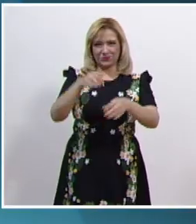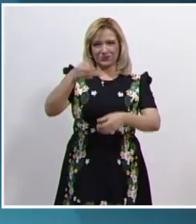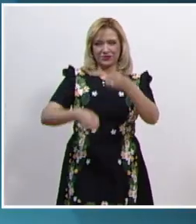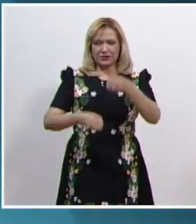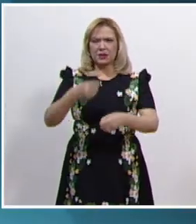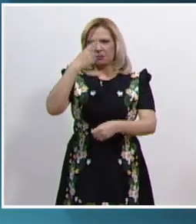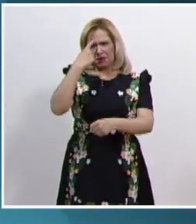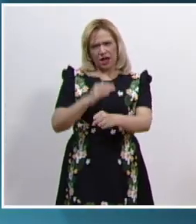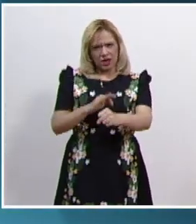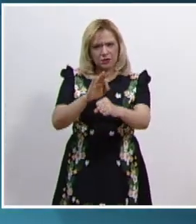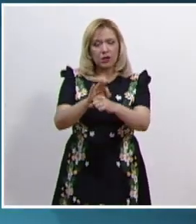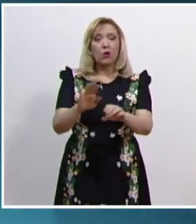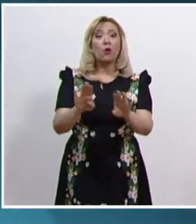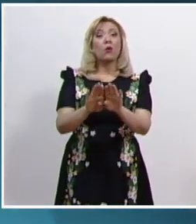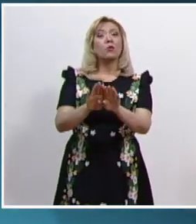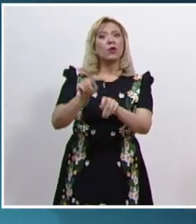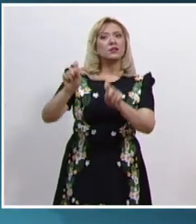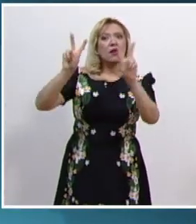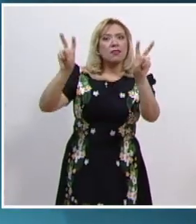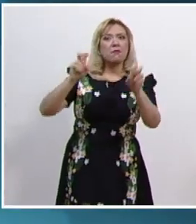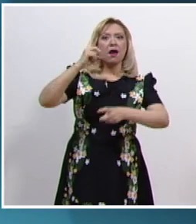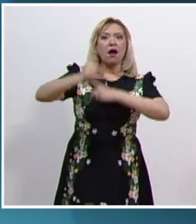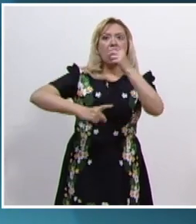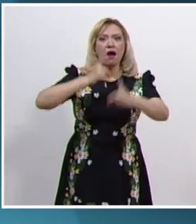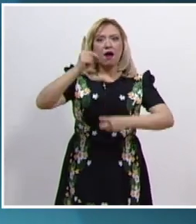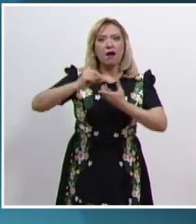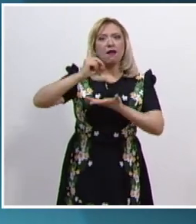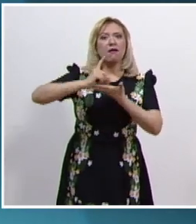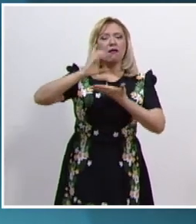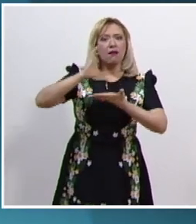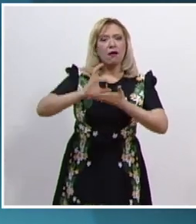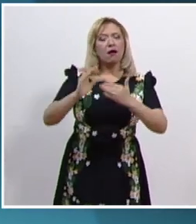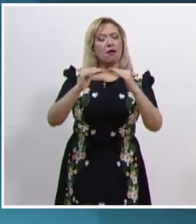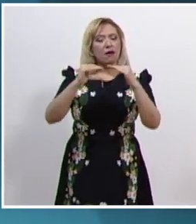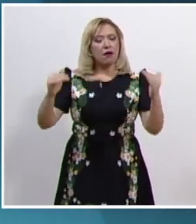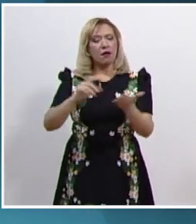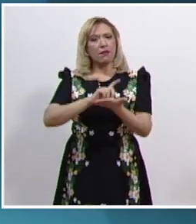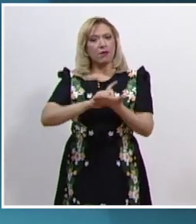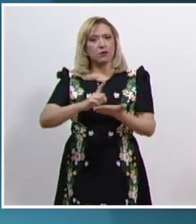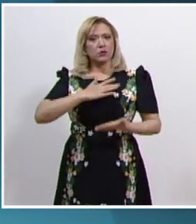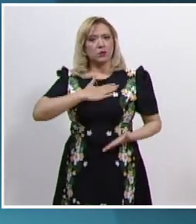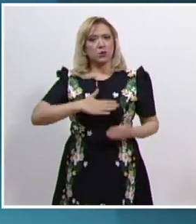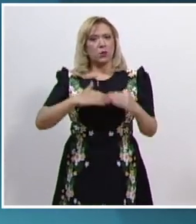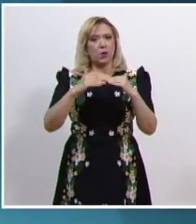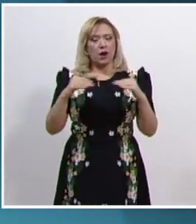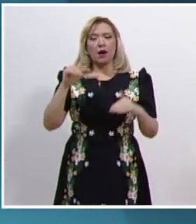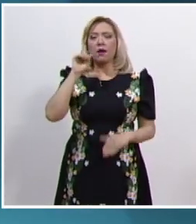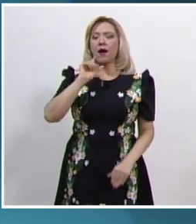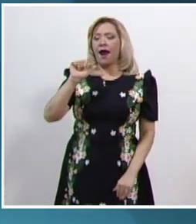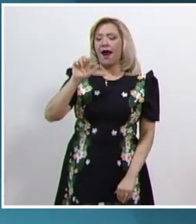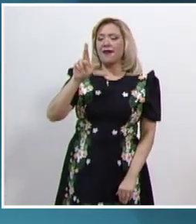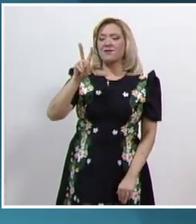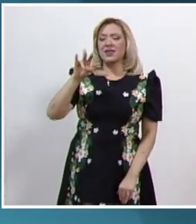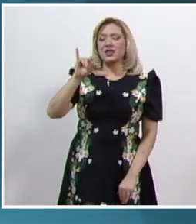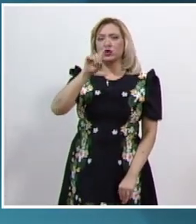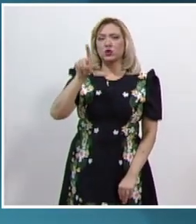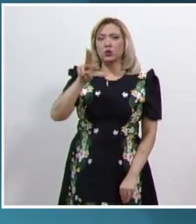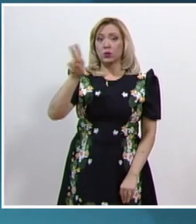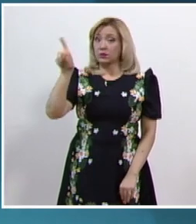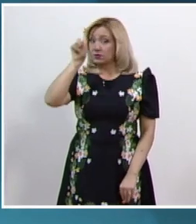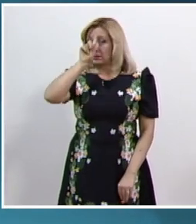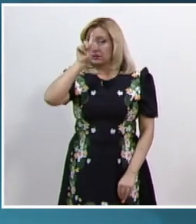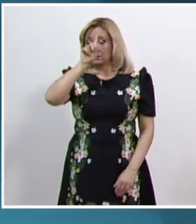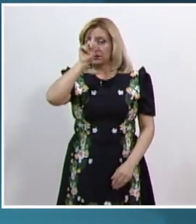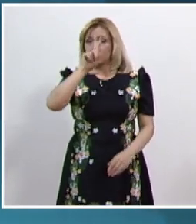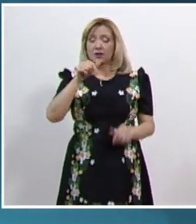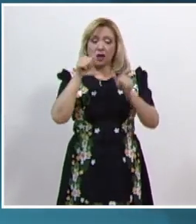atletas paralímpicas y el derecho a la igualdad. Cuenta con la participación de Mayra Anel Rincón Arbizu, asesora jurídica especializada en